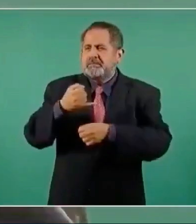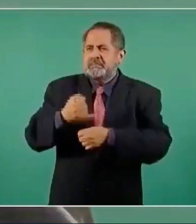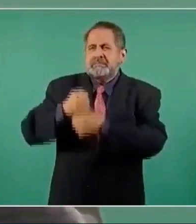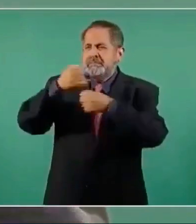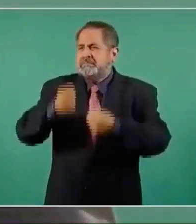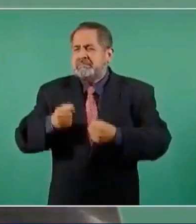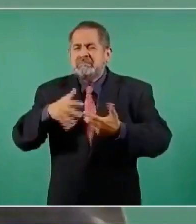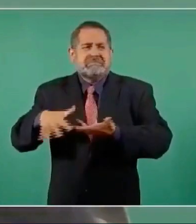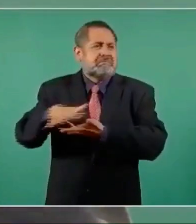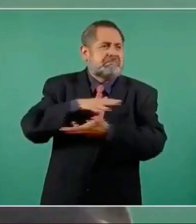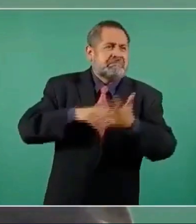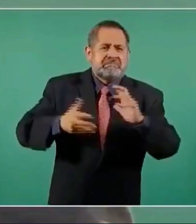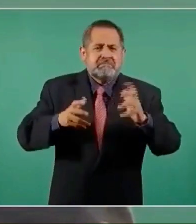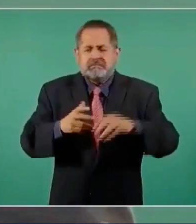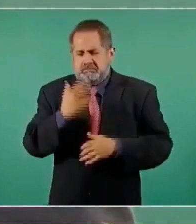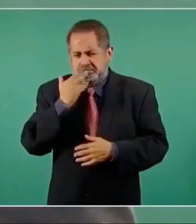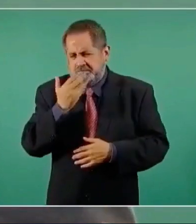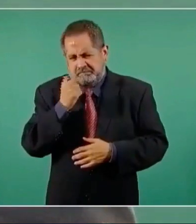existe.